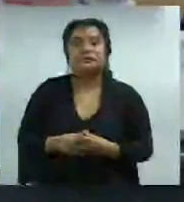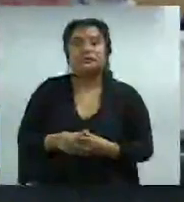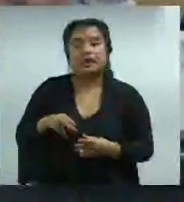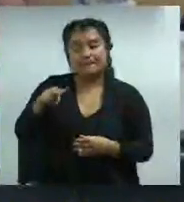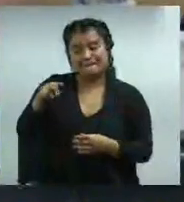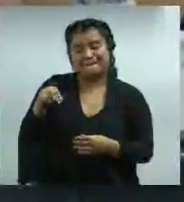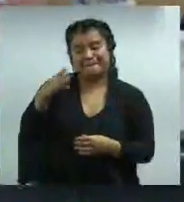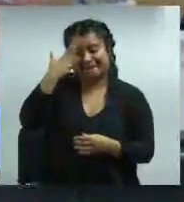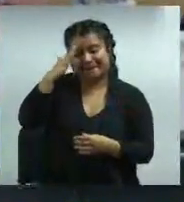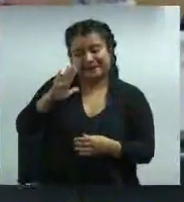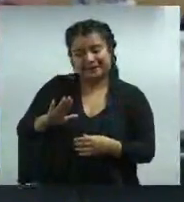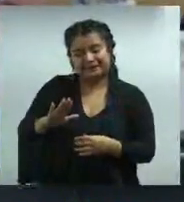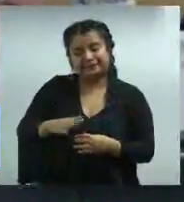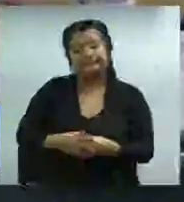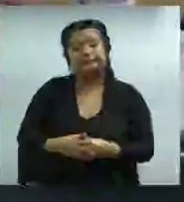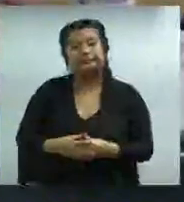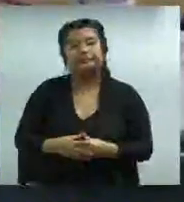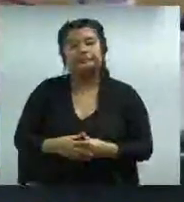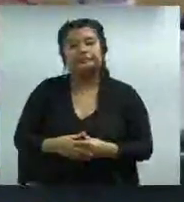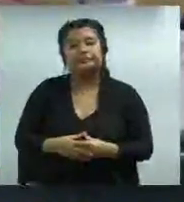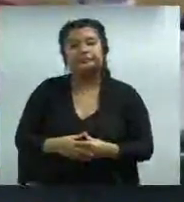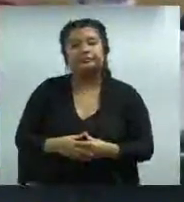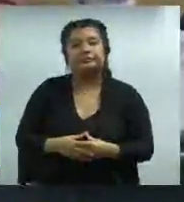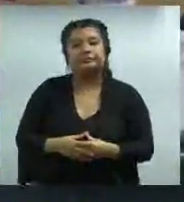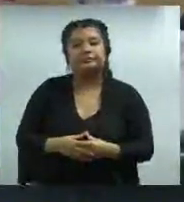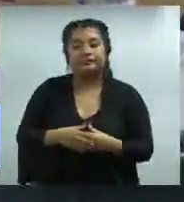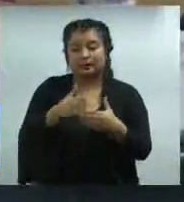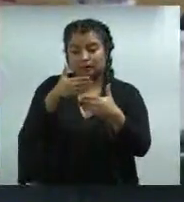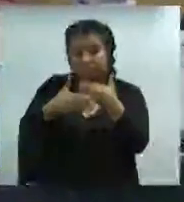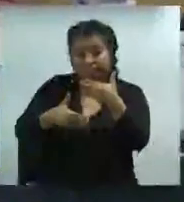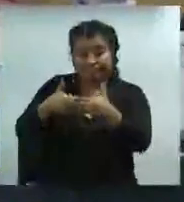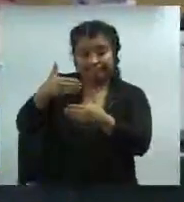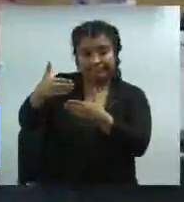martes 9 de abril. En lo sucesivo,